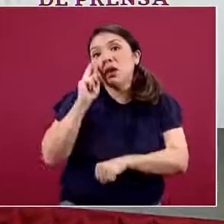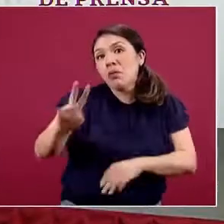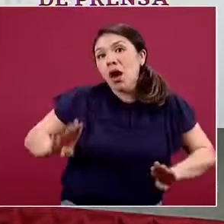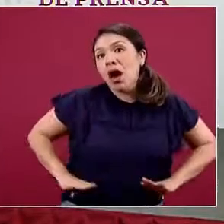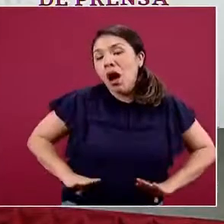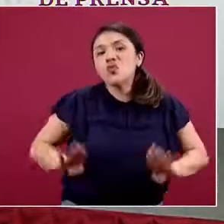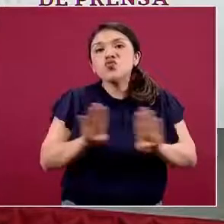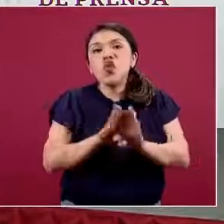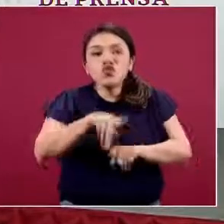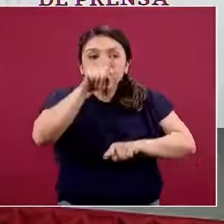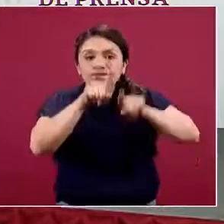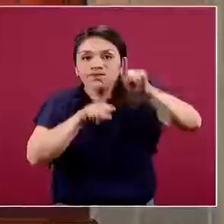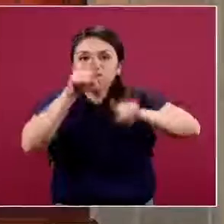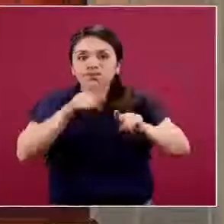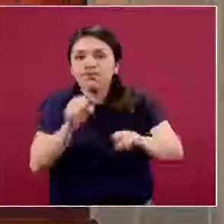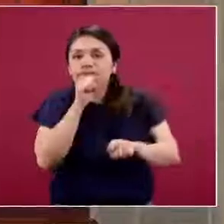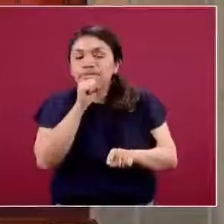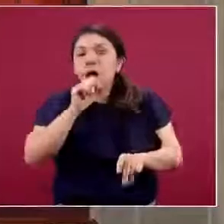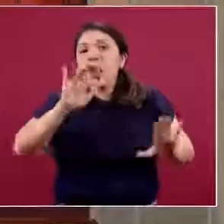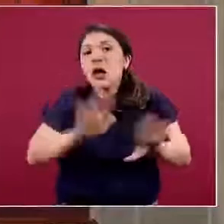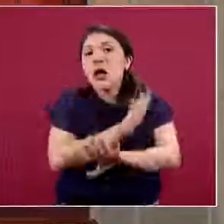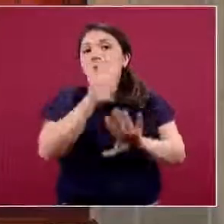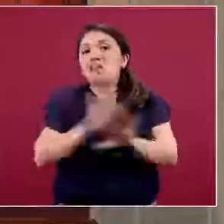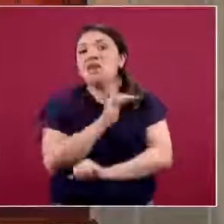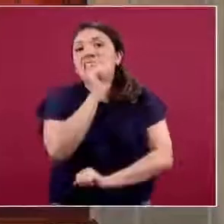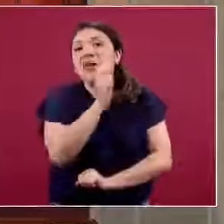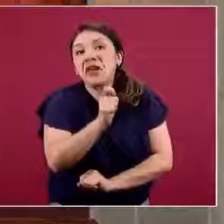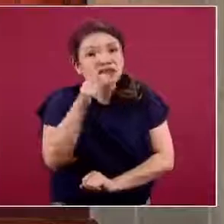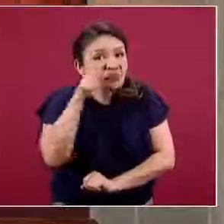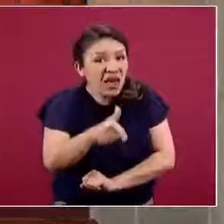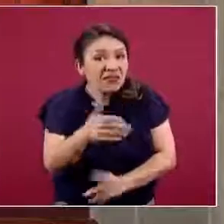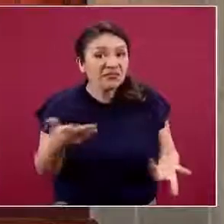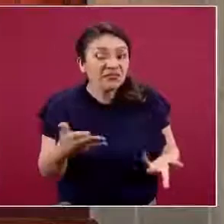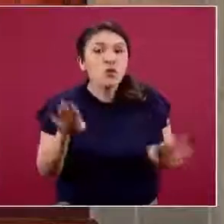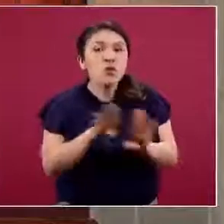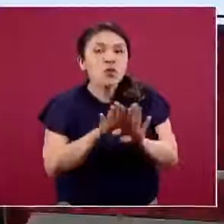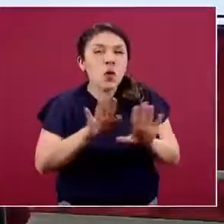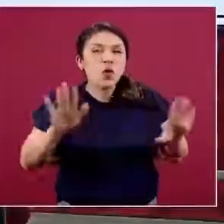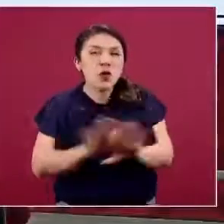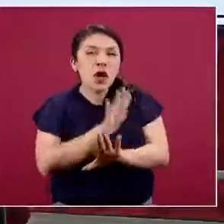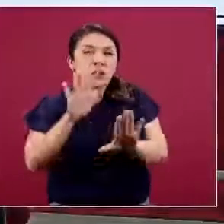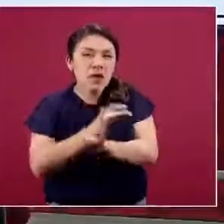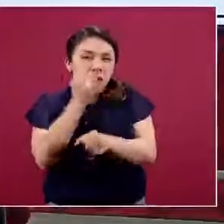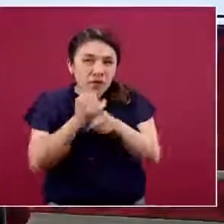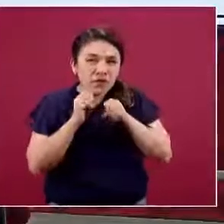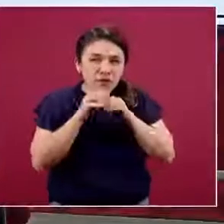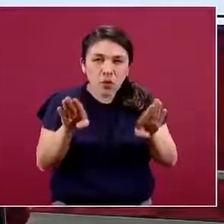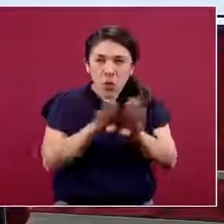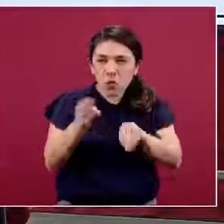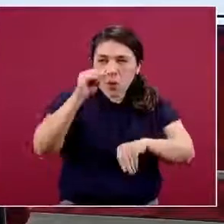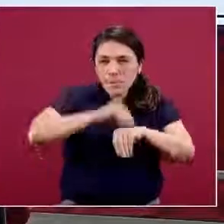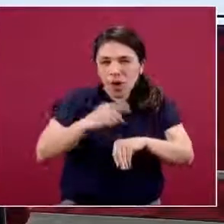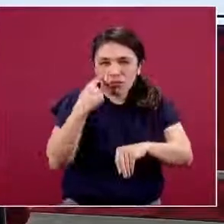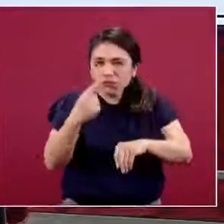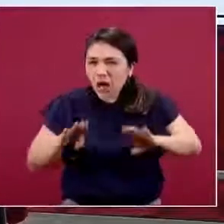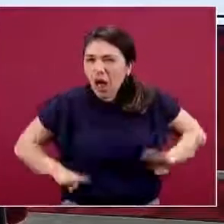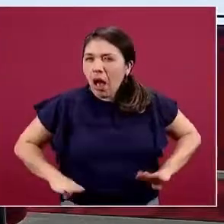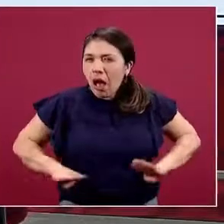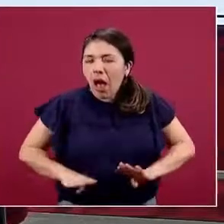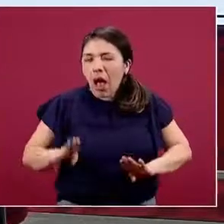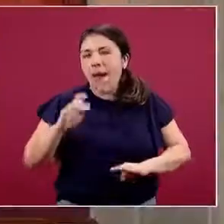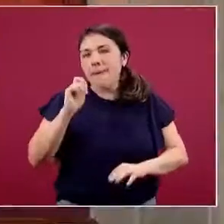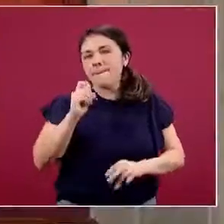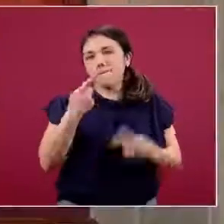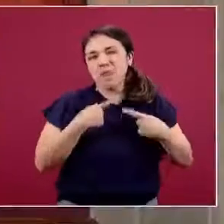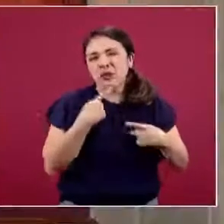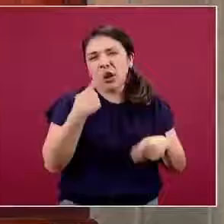y los indicadores evolucionen, y en la medida de cómo se vaya integrando la información del comportamiento, lógicamente, de los